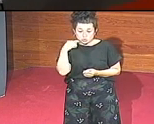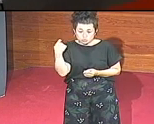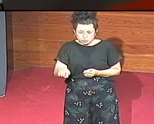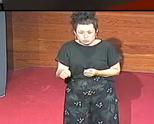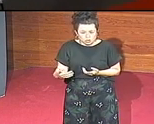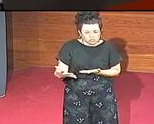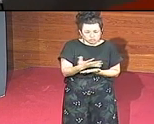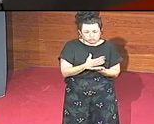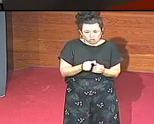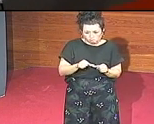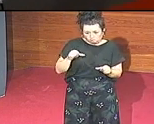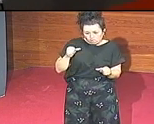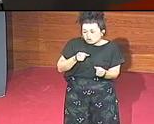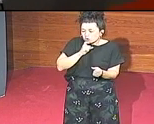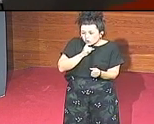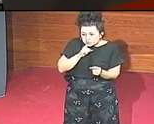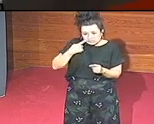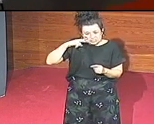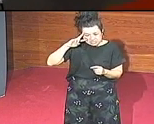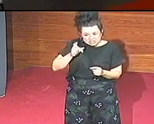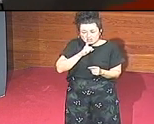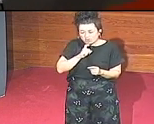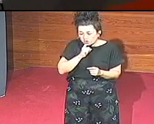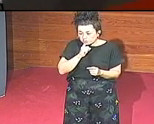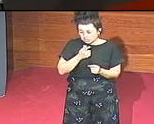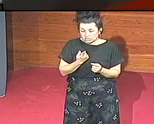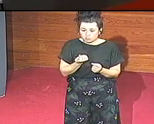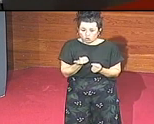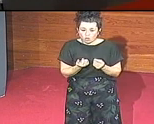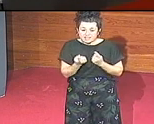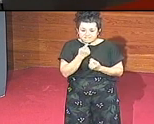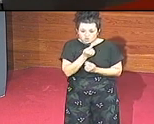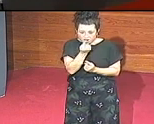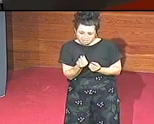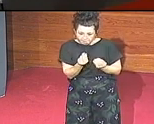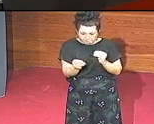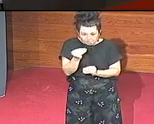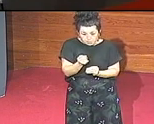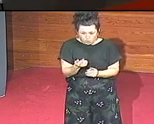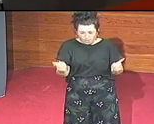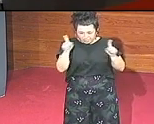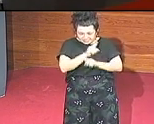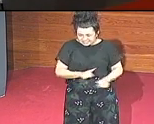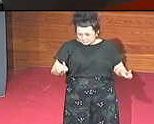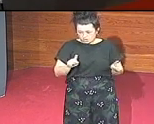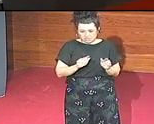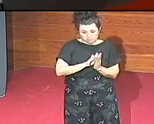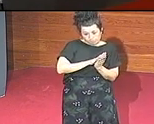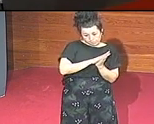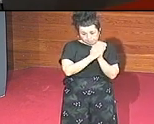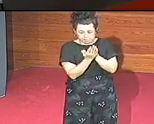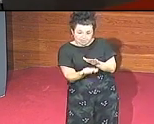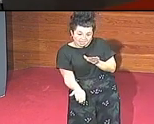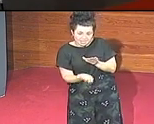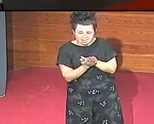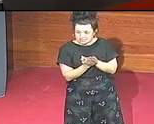y plagado de infografías que están un poco disimuladas por ejemplo en la contraportada metido una infografía de áreas de donde